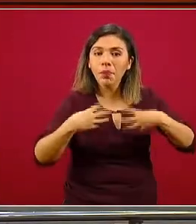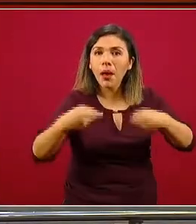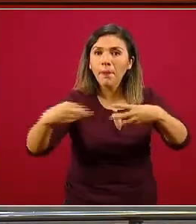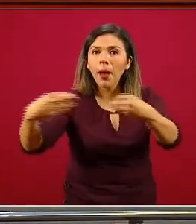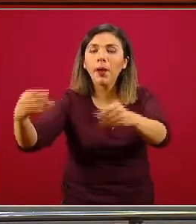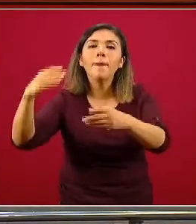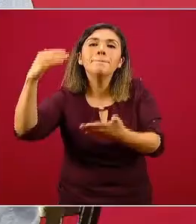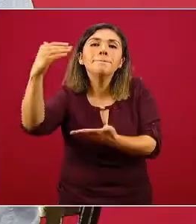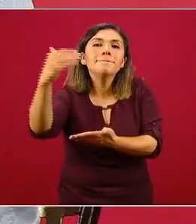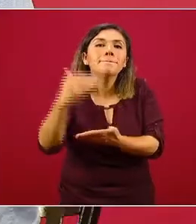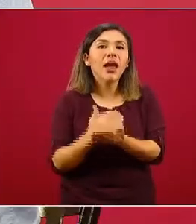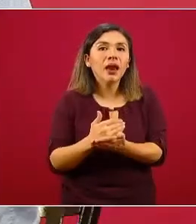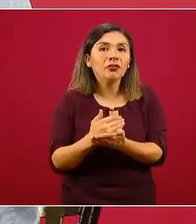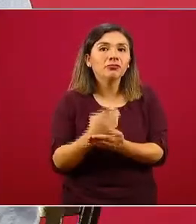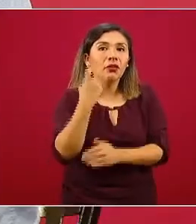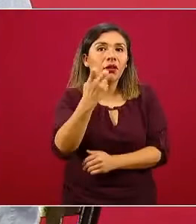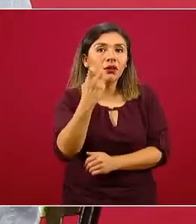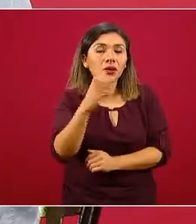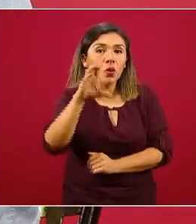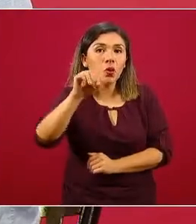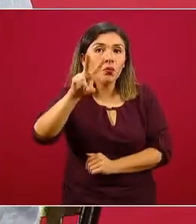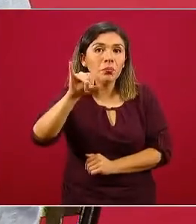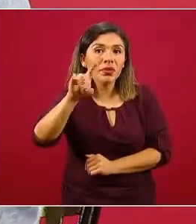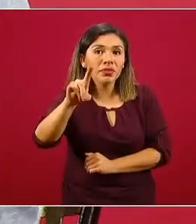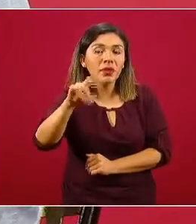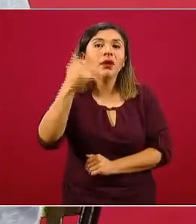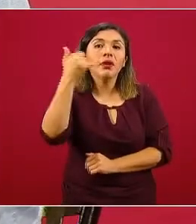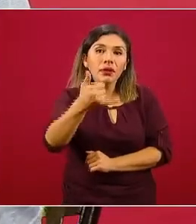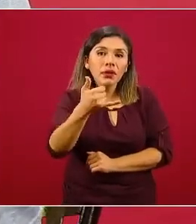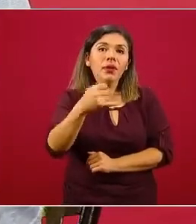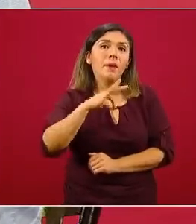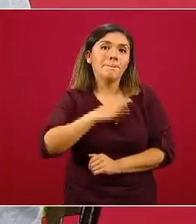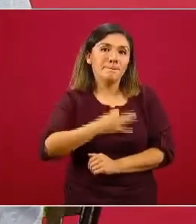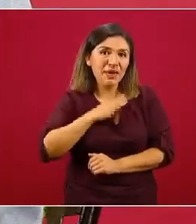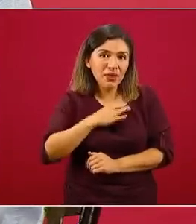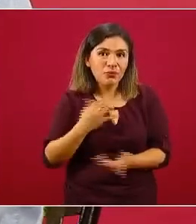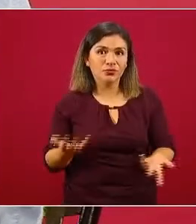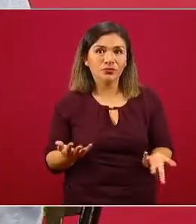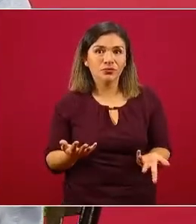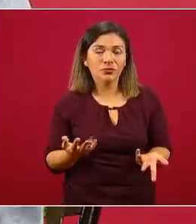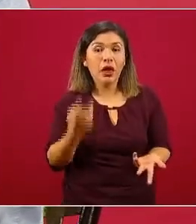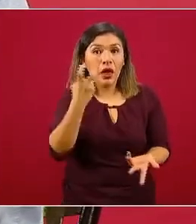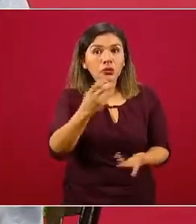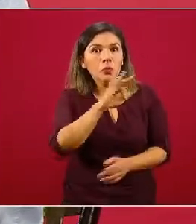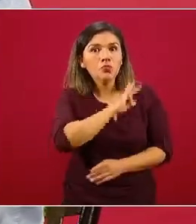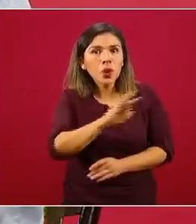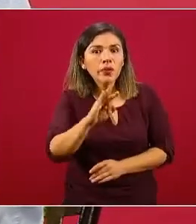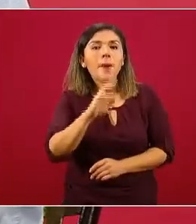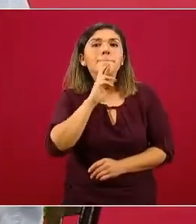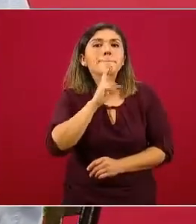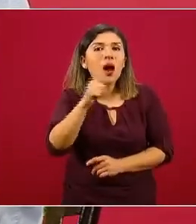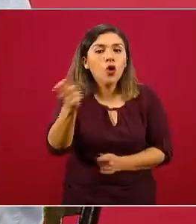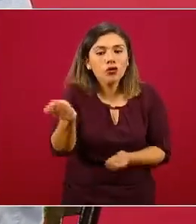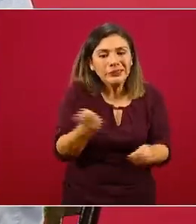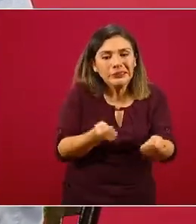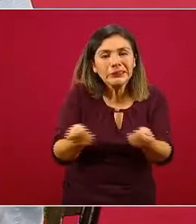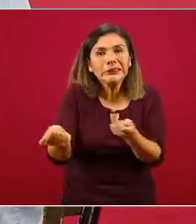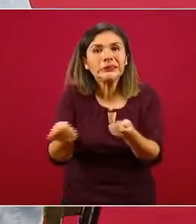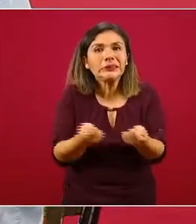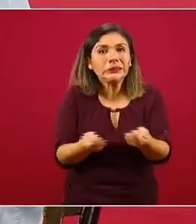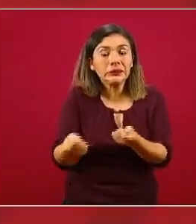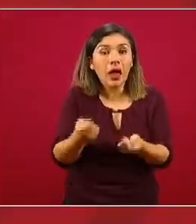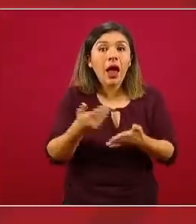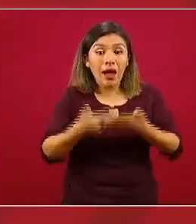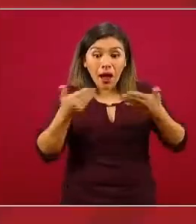propagación de los casos de COVID y del virus, y ha permitido tener un mejor control que